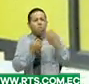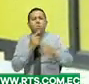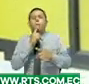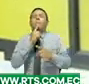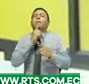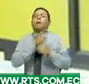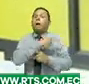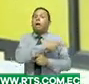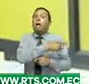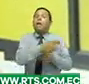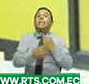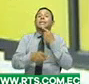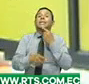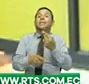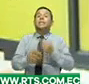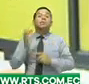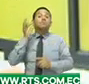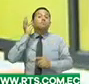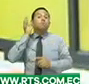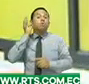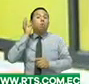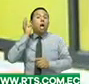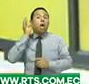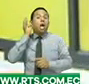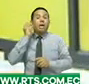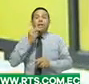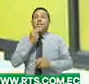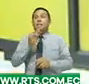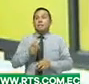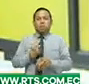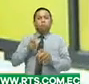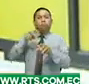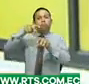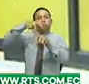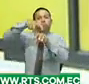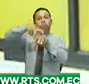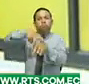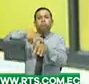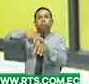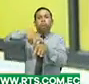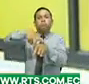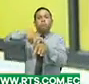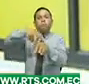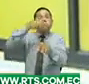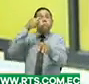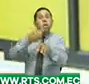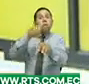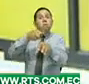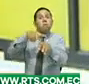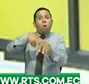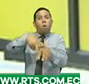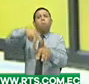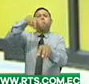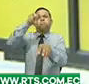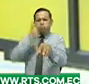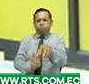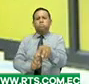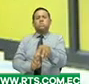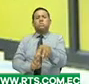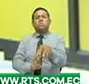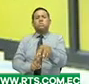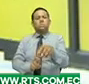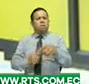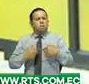que ella se sentó de burrito y ella fue quien se lanzó de la moto. Me da mucha esta de verla